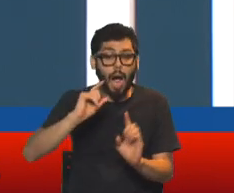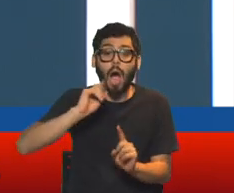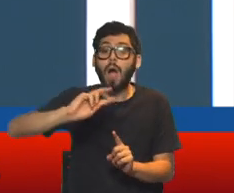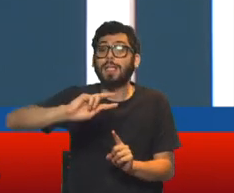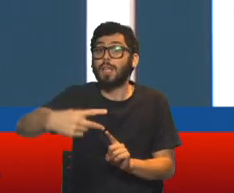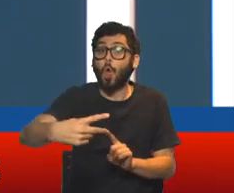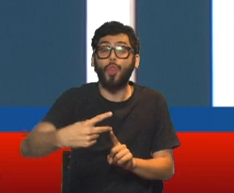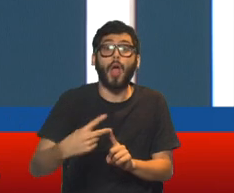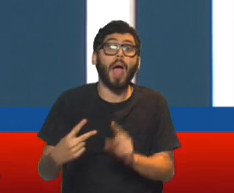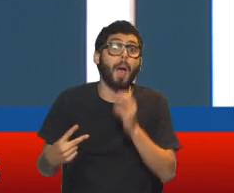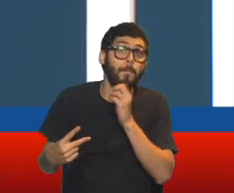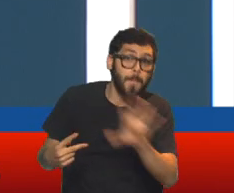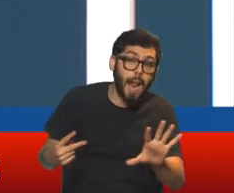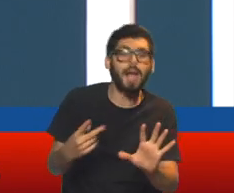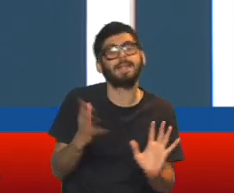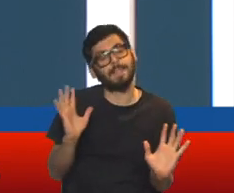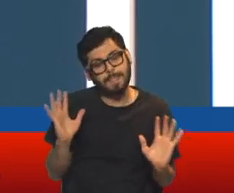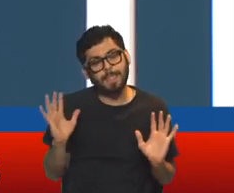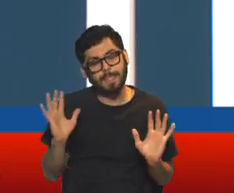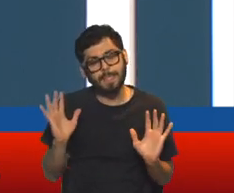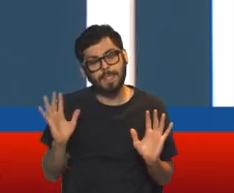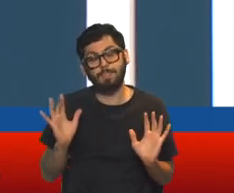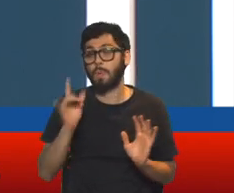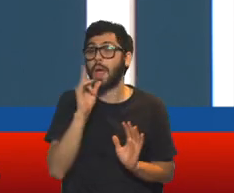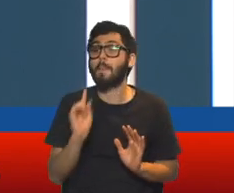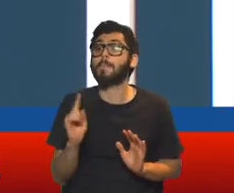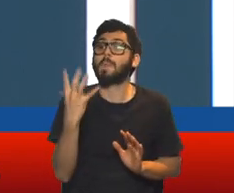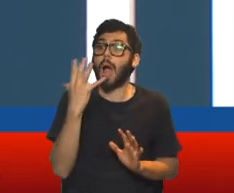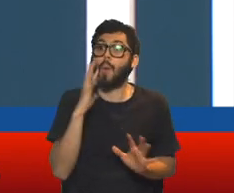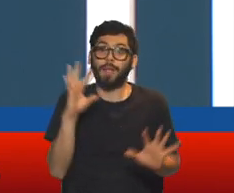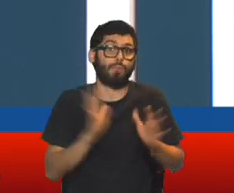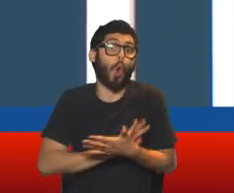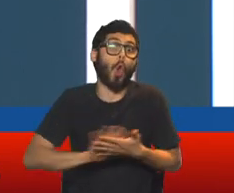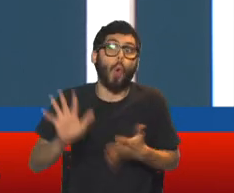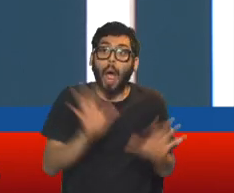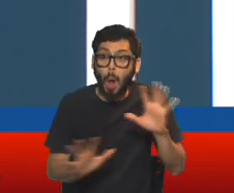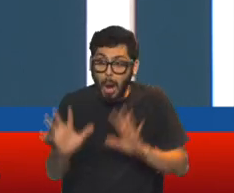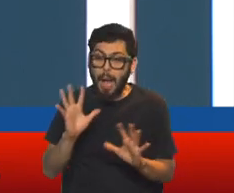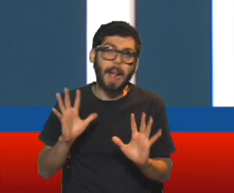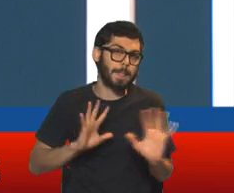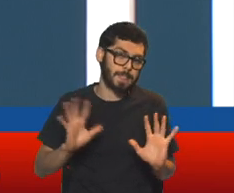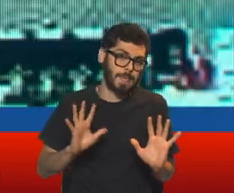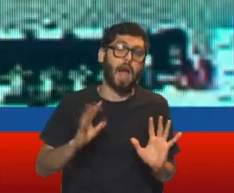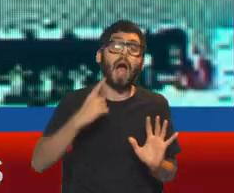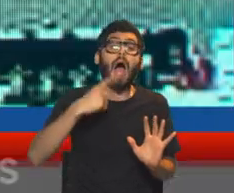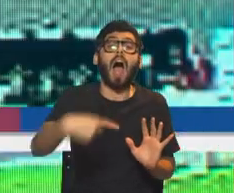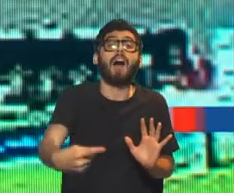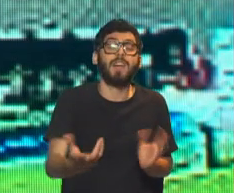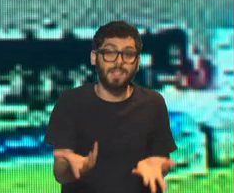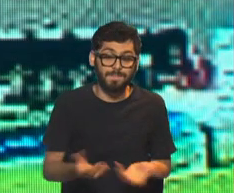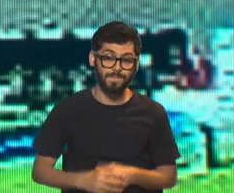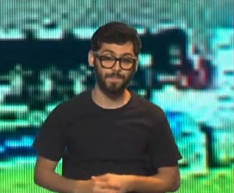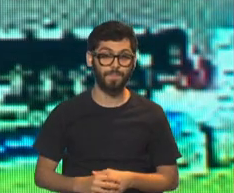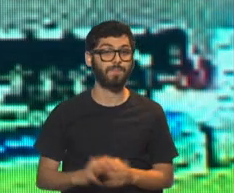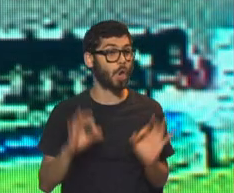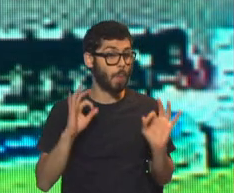repite, bueno, a mí me parece que vamos a estar en otras condiciones. Fue el primer ensayo de una situación que era nueva, ¿no? Muy bien, completo, compañero. ¿Cómo? Seguiremos después de